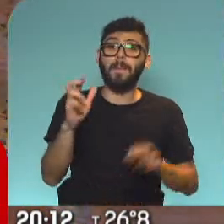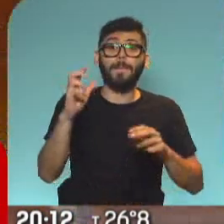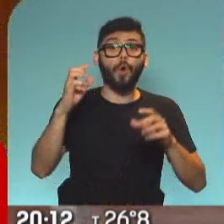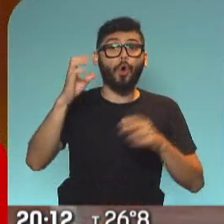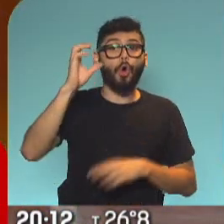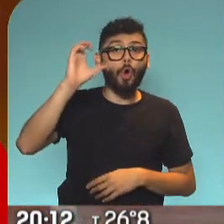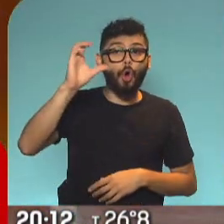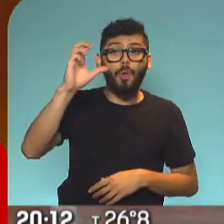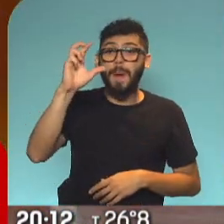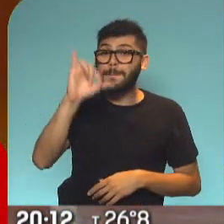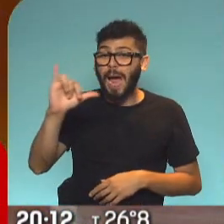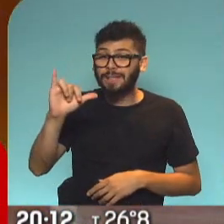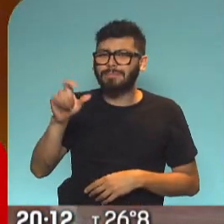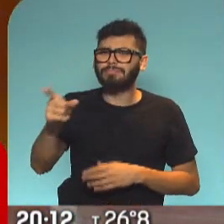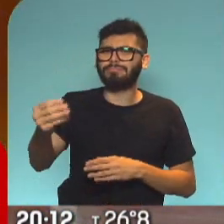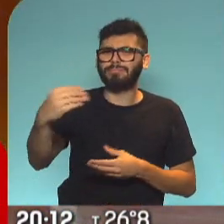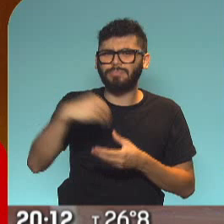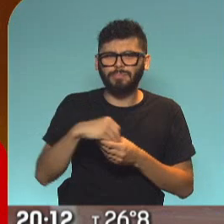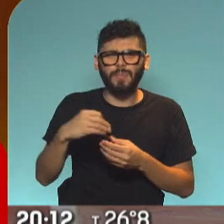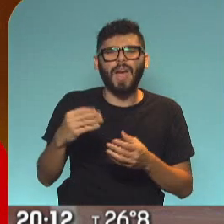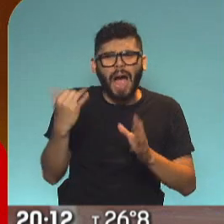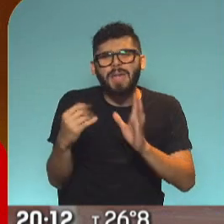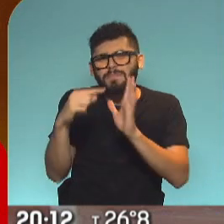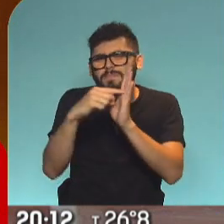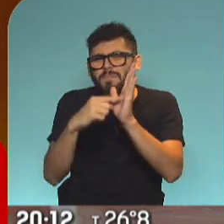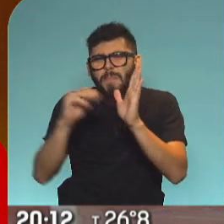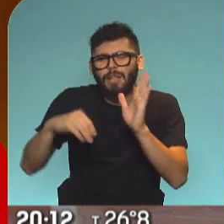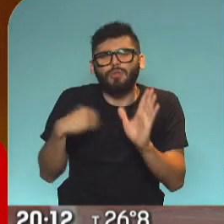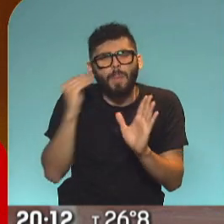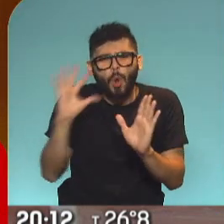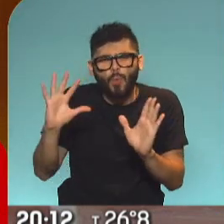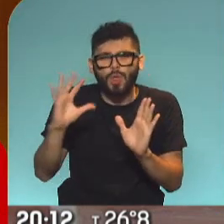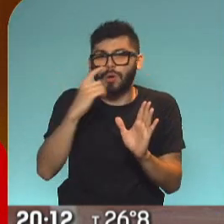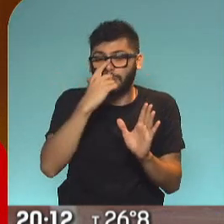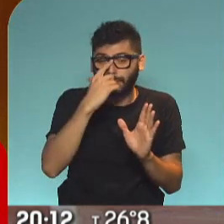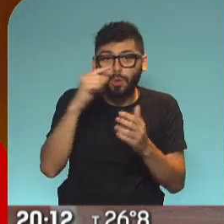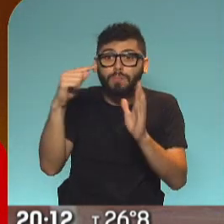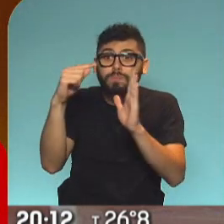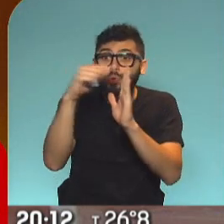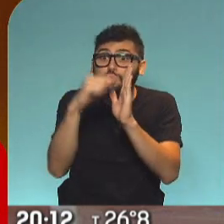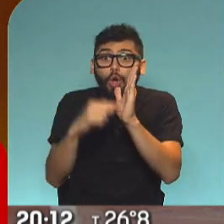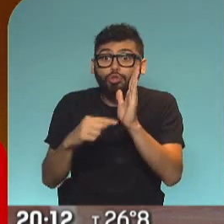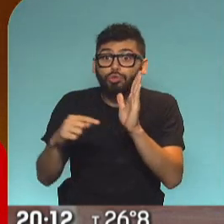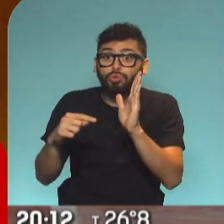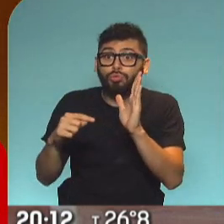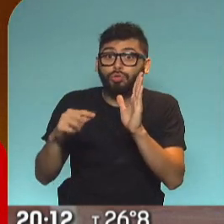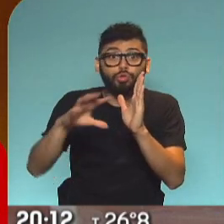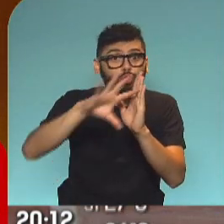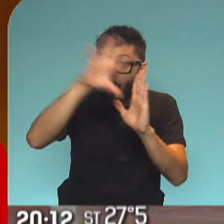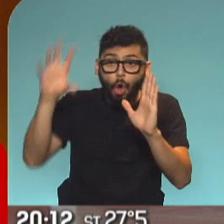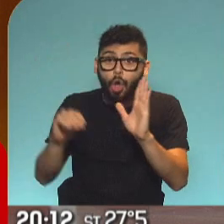Colombia. Estos son los puntos que me acuerdo, seguro que hay alguno más que me estoy olvidando. Todos esos puntos hicieron un mundo